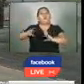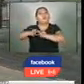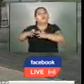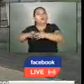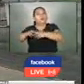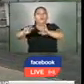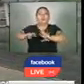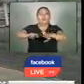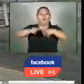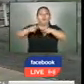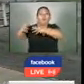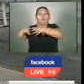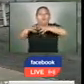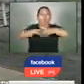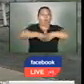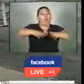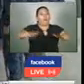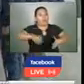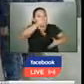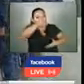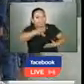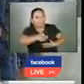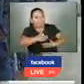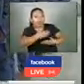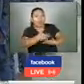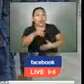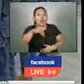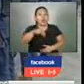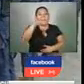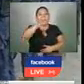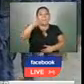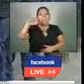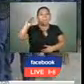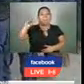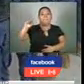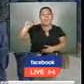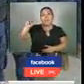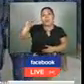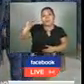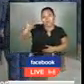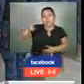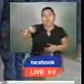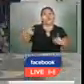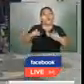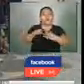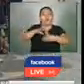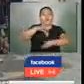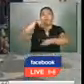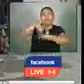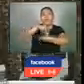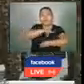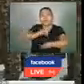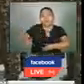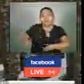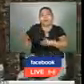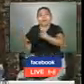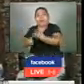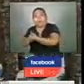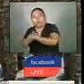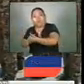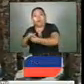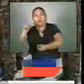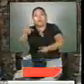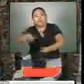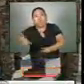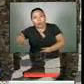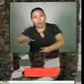elementos del ejército para una misión humanitaria en Malí, país africano donde El Salvador es parte de las operaciones de mantenimiento de la paz.